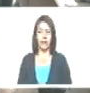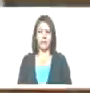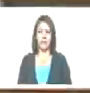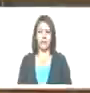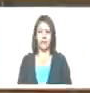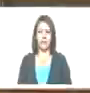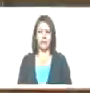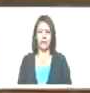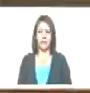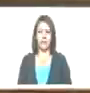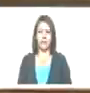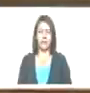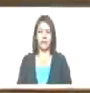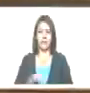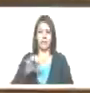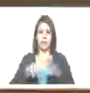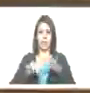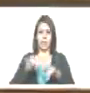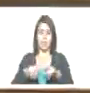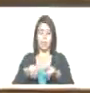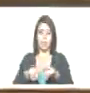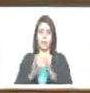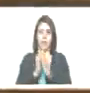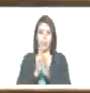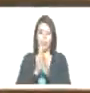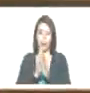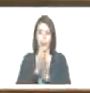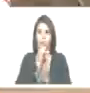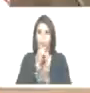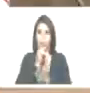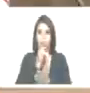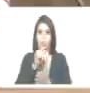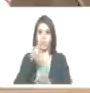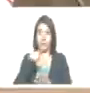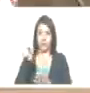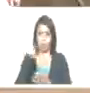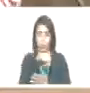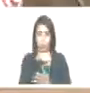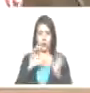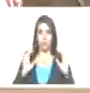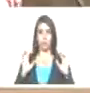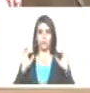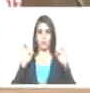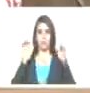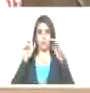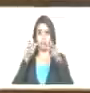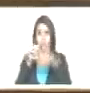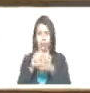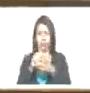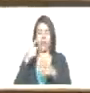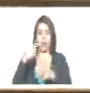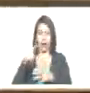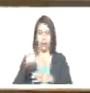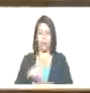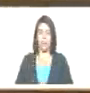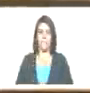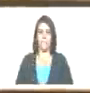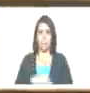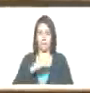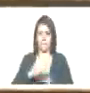Ciudadana secretaria, sírvase informar si hay quórum. Hay quórum, ciudadano presidente. Se abre la